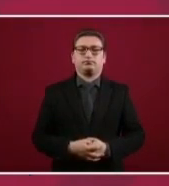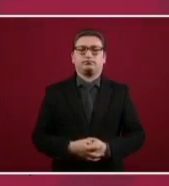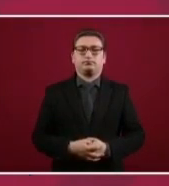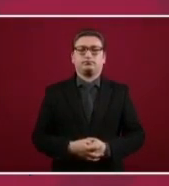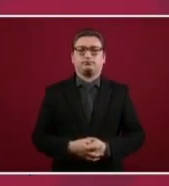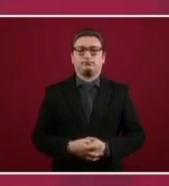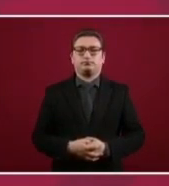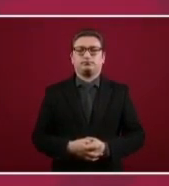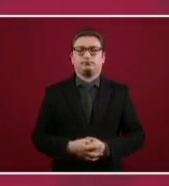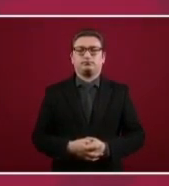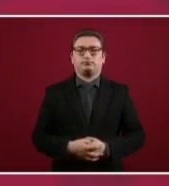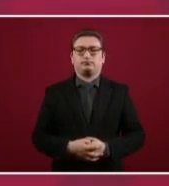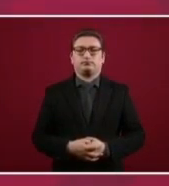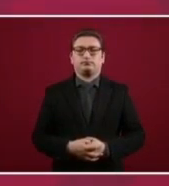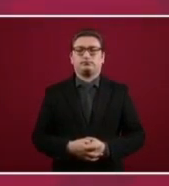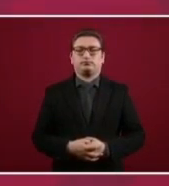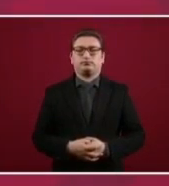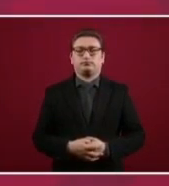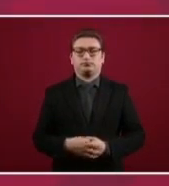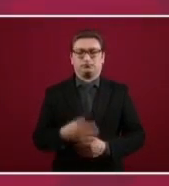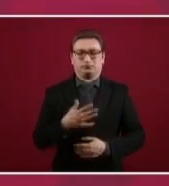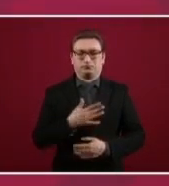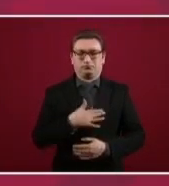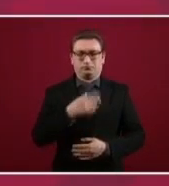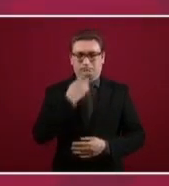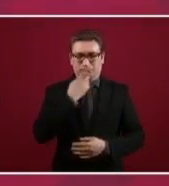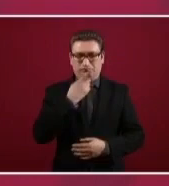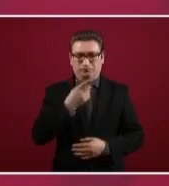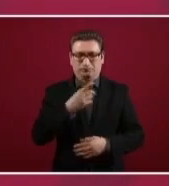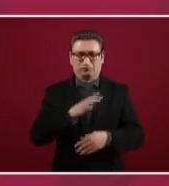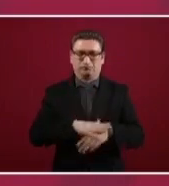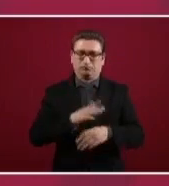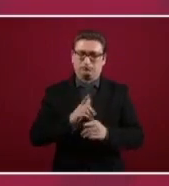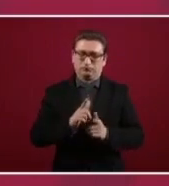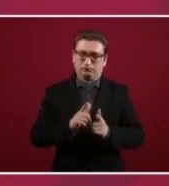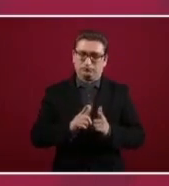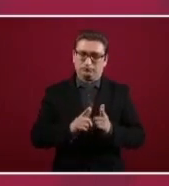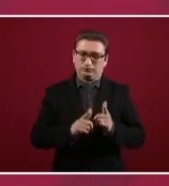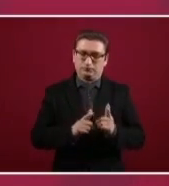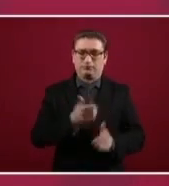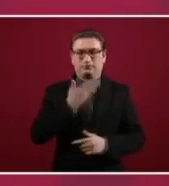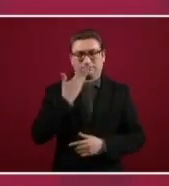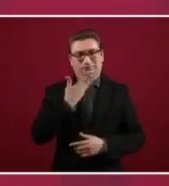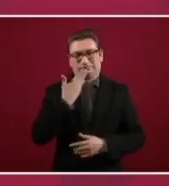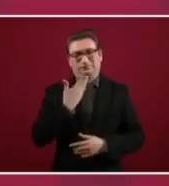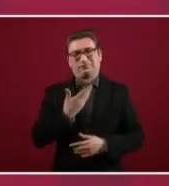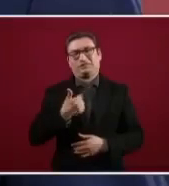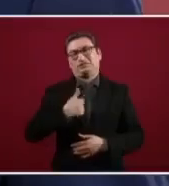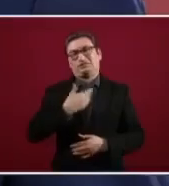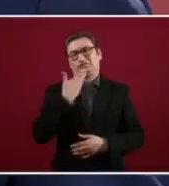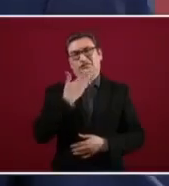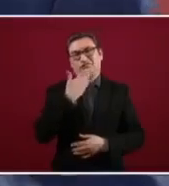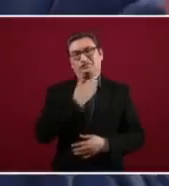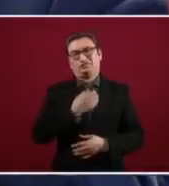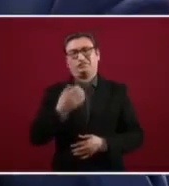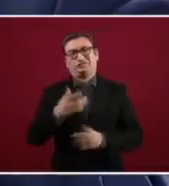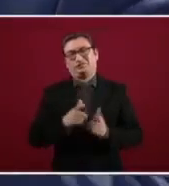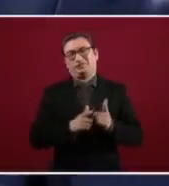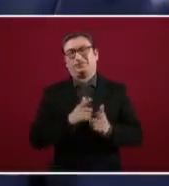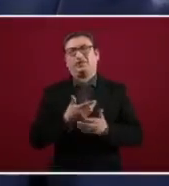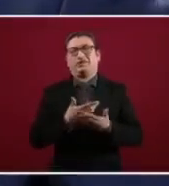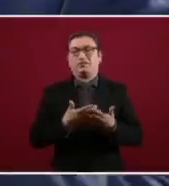hasta le estoy diciendo más despacio que de costumbre de por si no hablo de corrido pero ahora